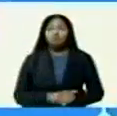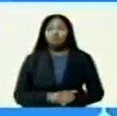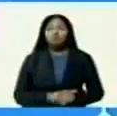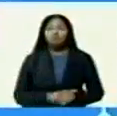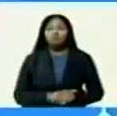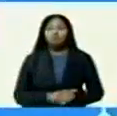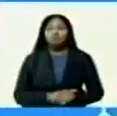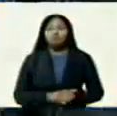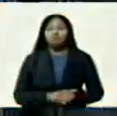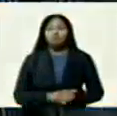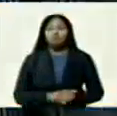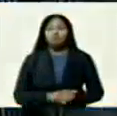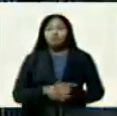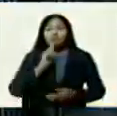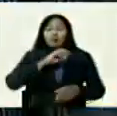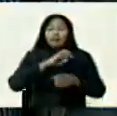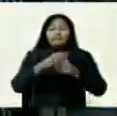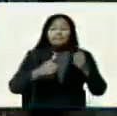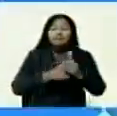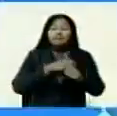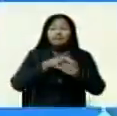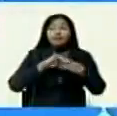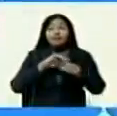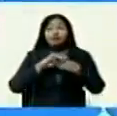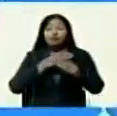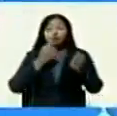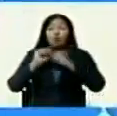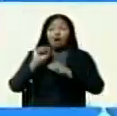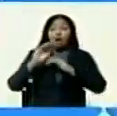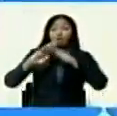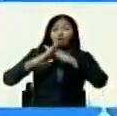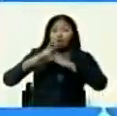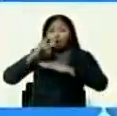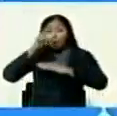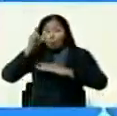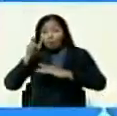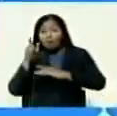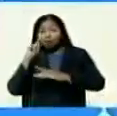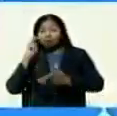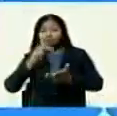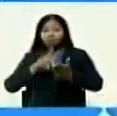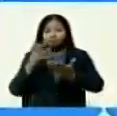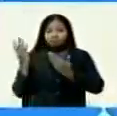Maniglia, y el viceministro de Política Antibloqueo, William Castillo.